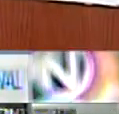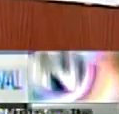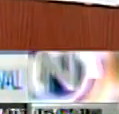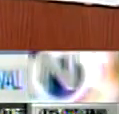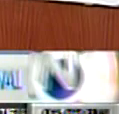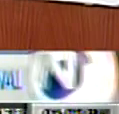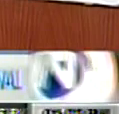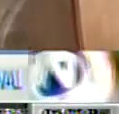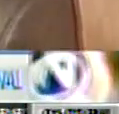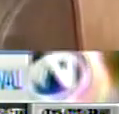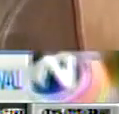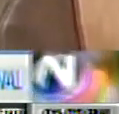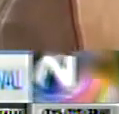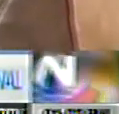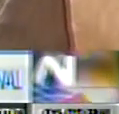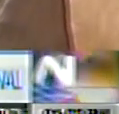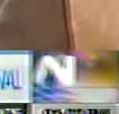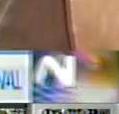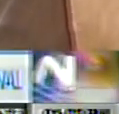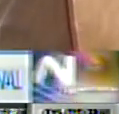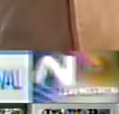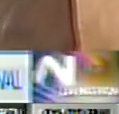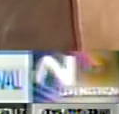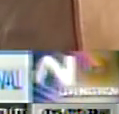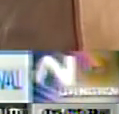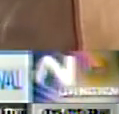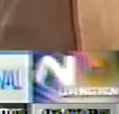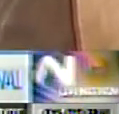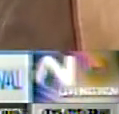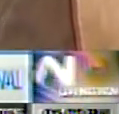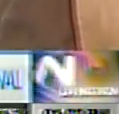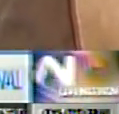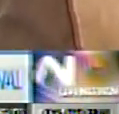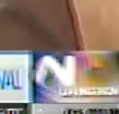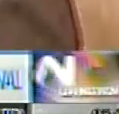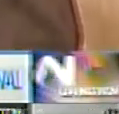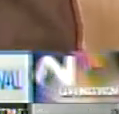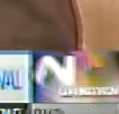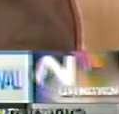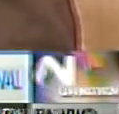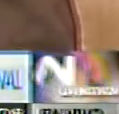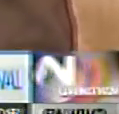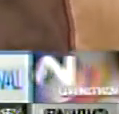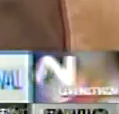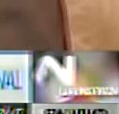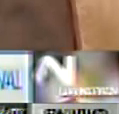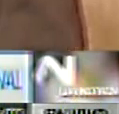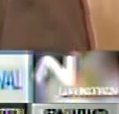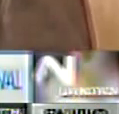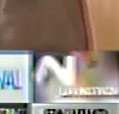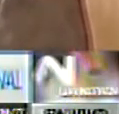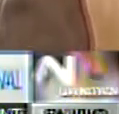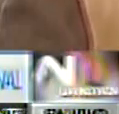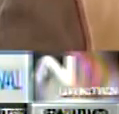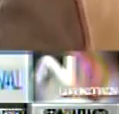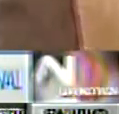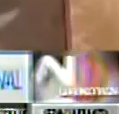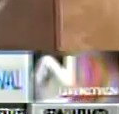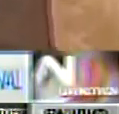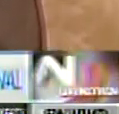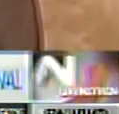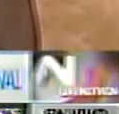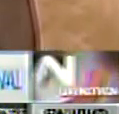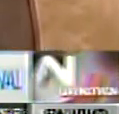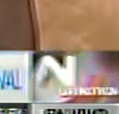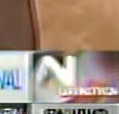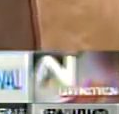Hola, buenas tardes, canciller, ministro. Una precisión, si se quiere, más desde un punto de vista de análisis político, ¿no? Teniendo